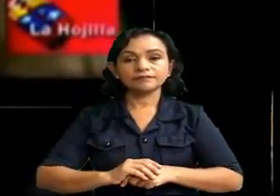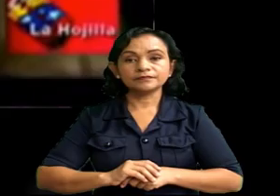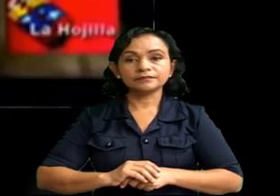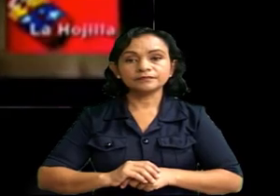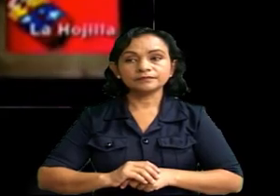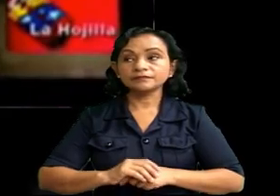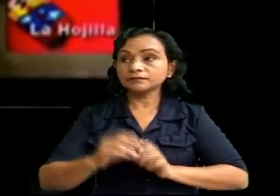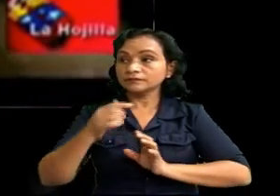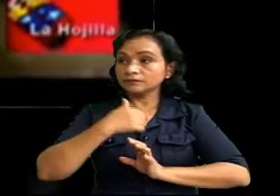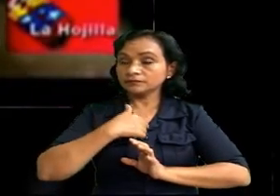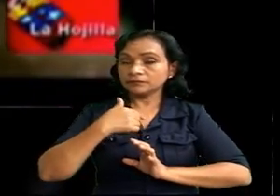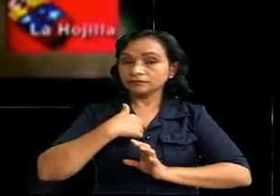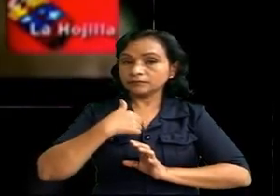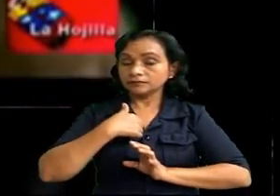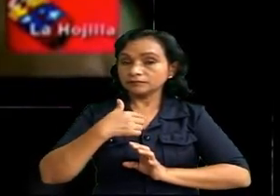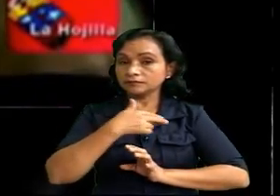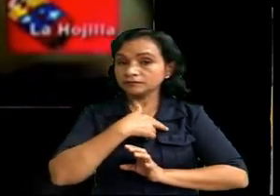Yo pues he estado